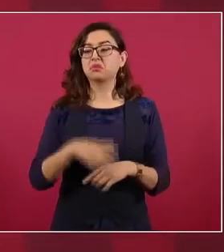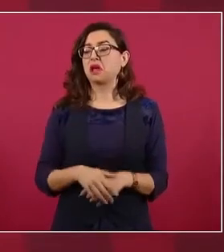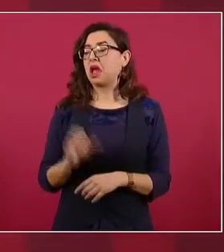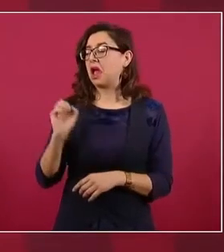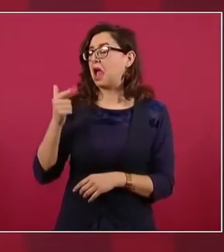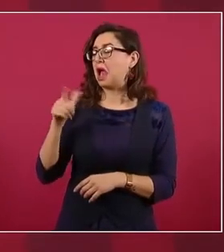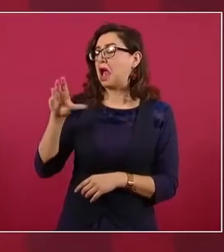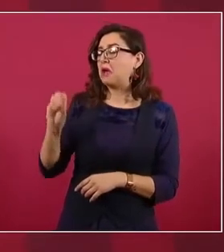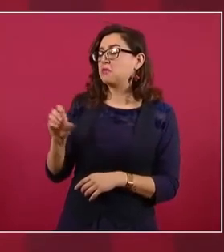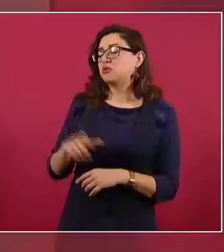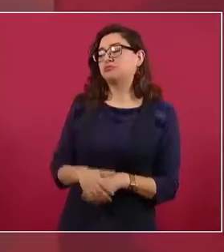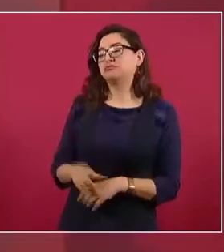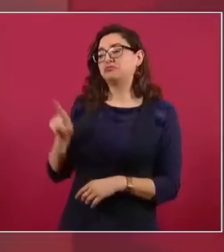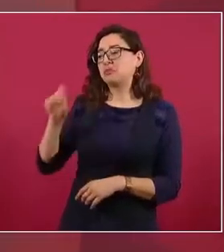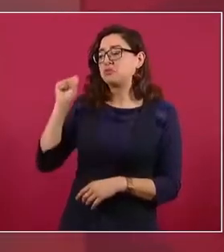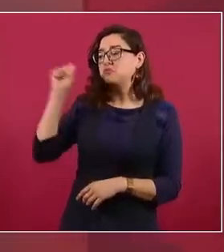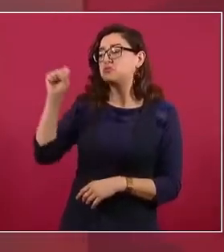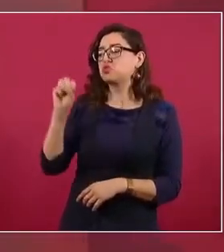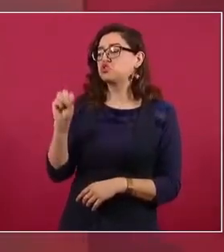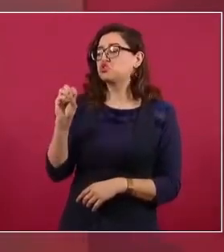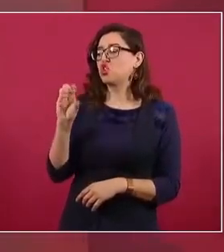que le caía bien.